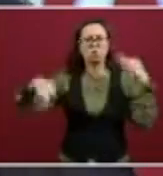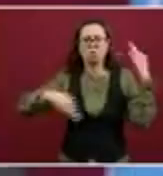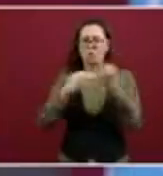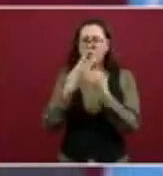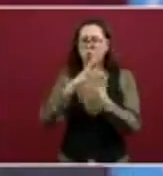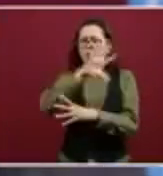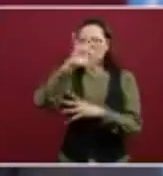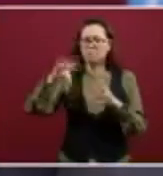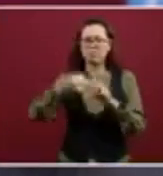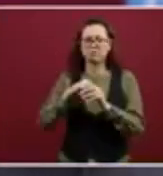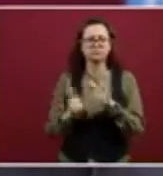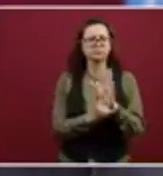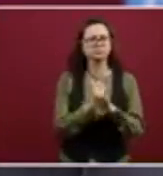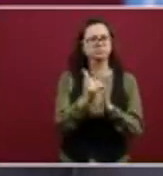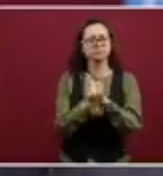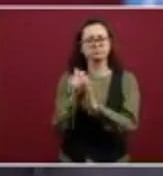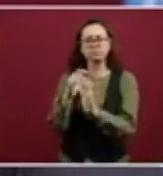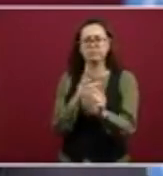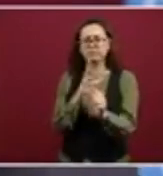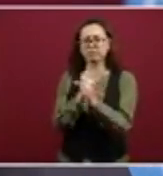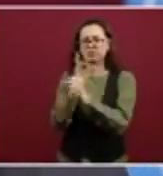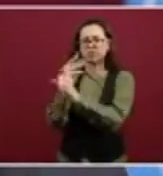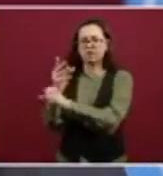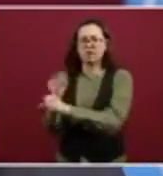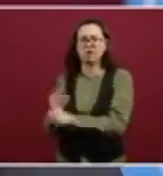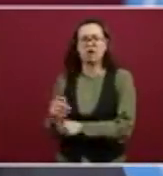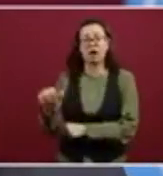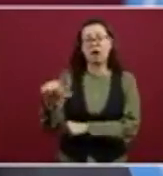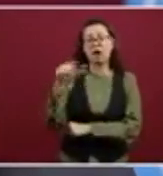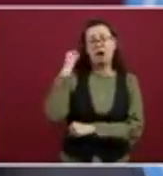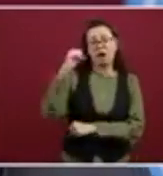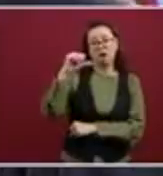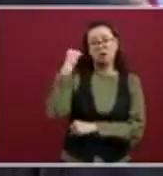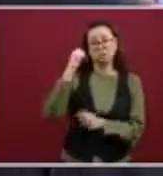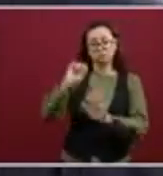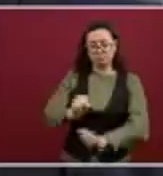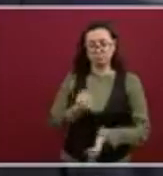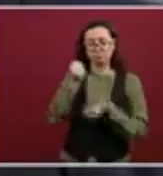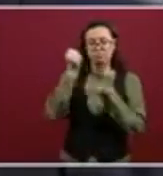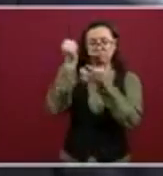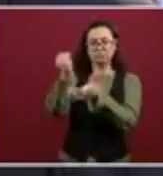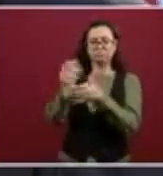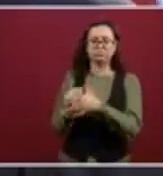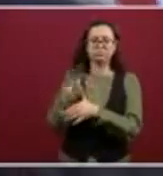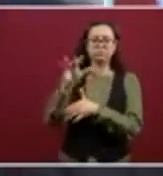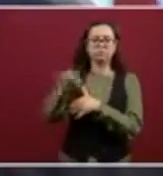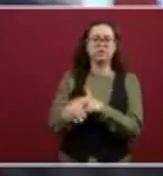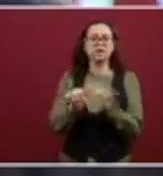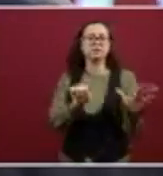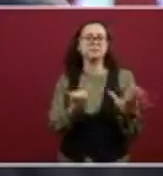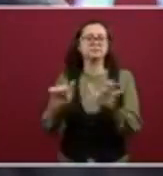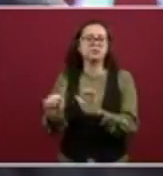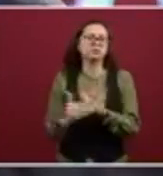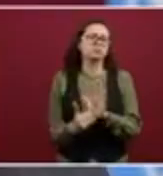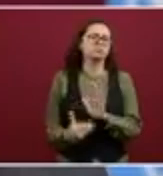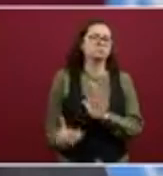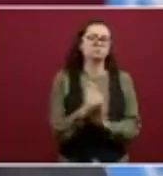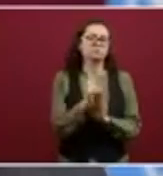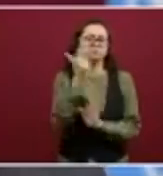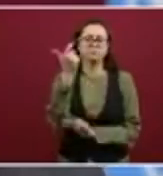inversión para Acapulco, para colonias populares, de 600 millones de